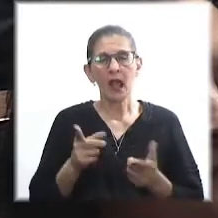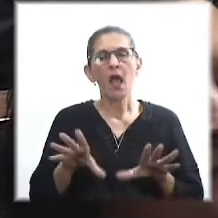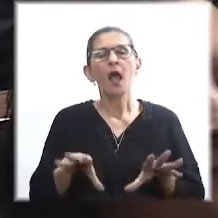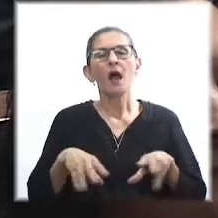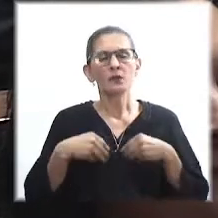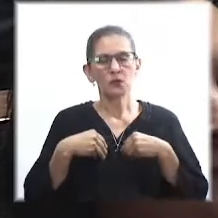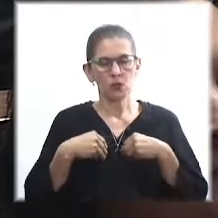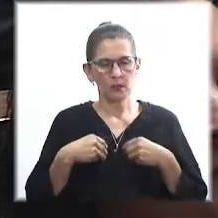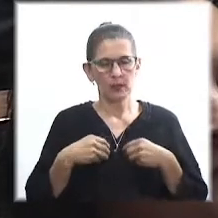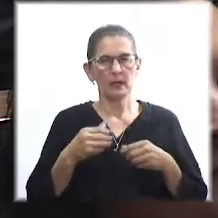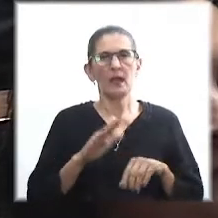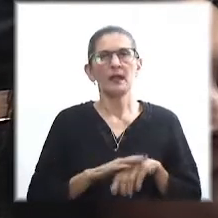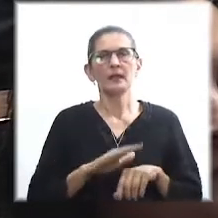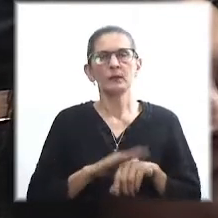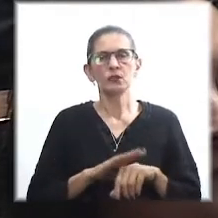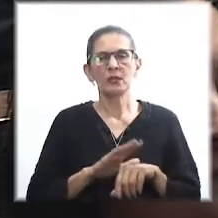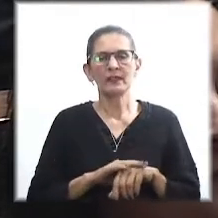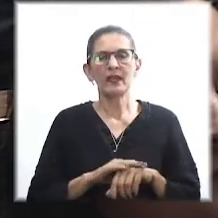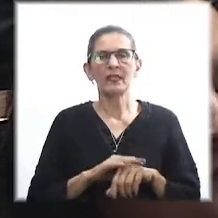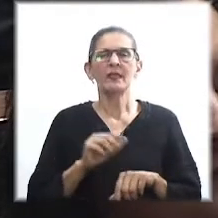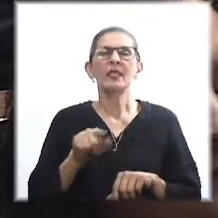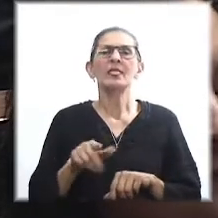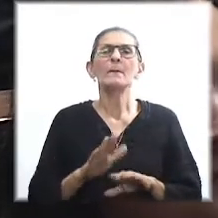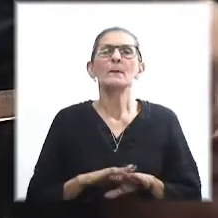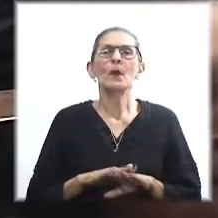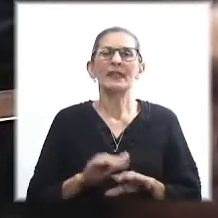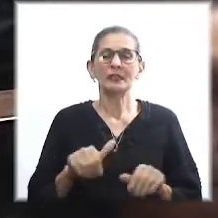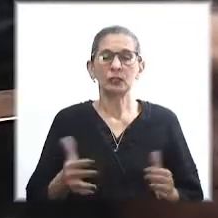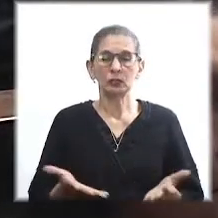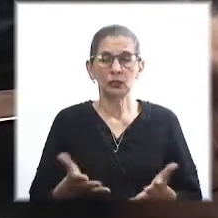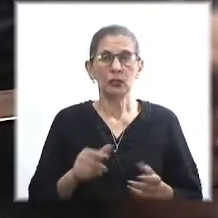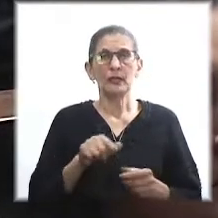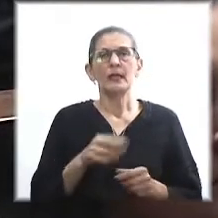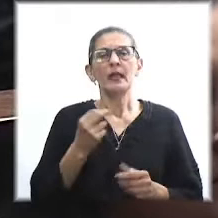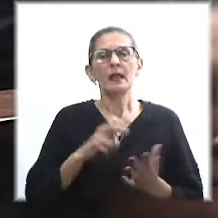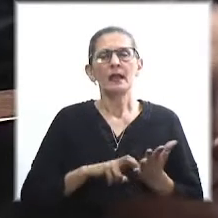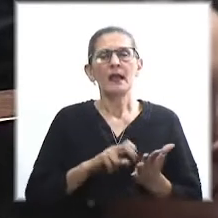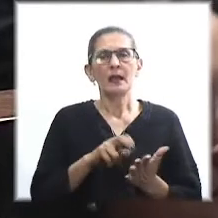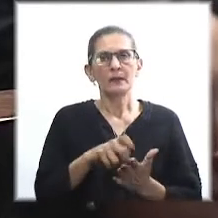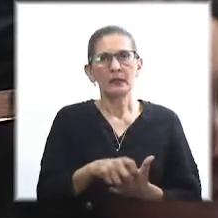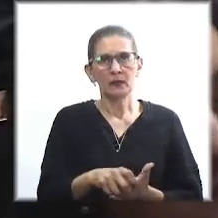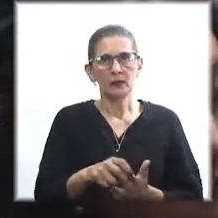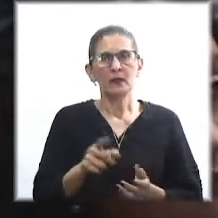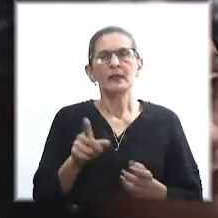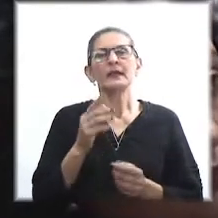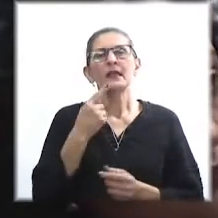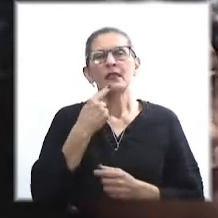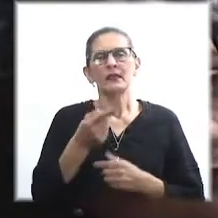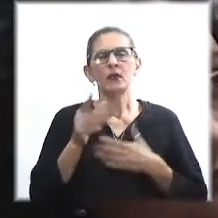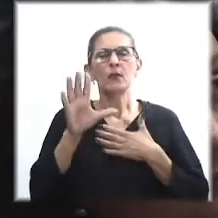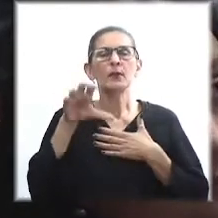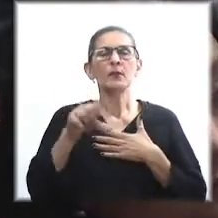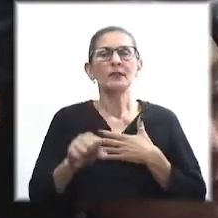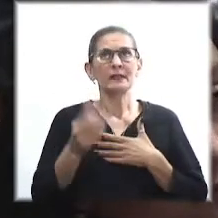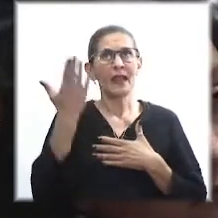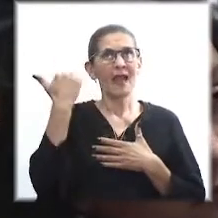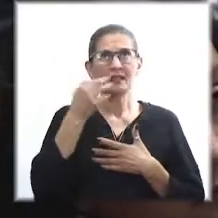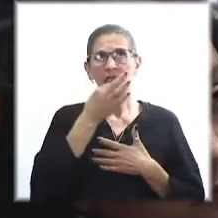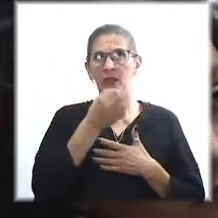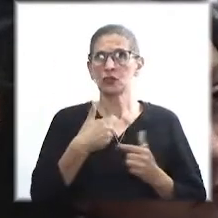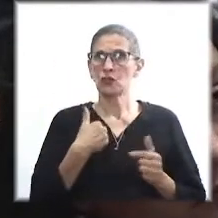las responsabilidades del momento que le obligaban a transitar el camino que había prometido no volver a